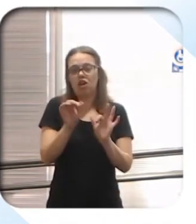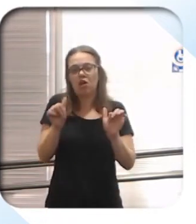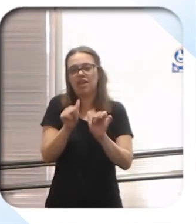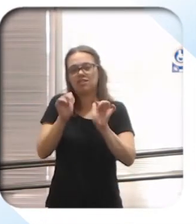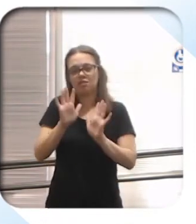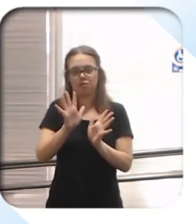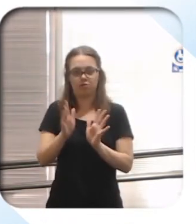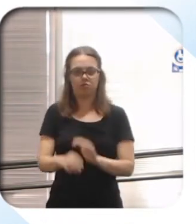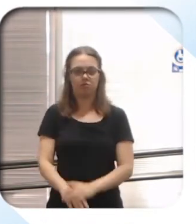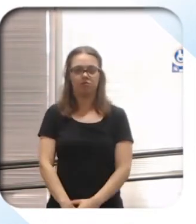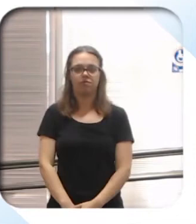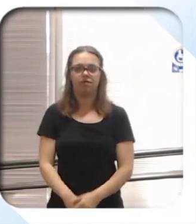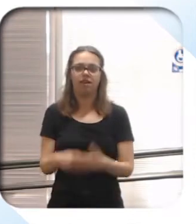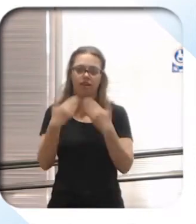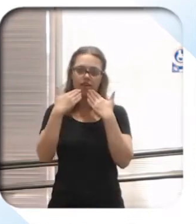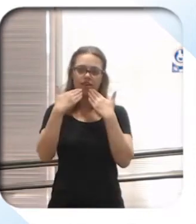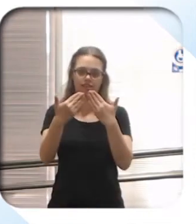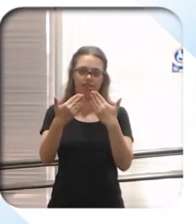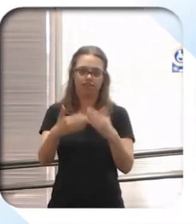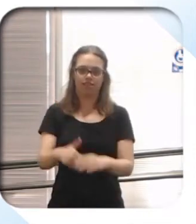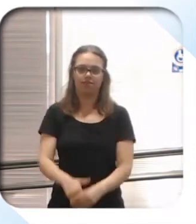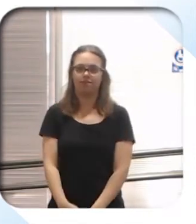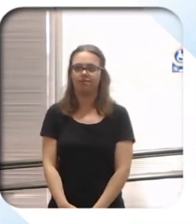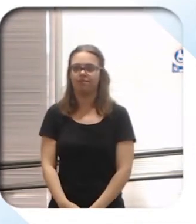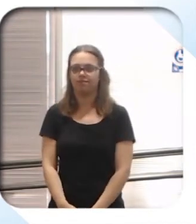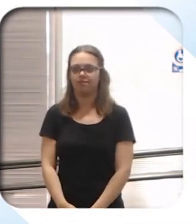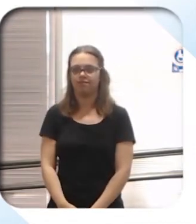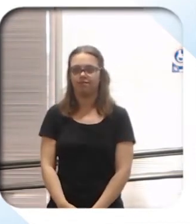hacemos. Bueno, muchas gracias a todos.